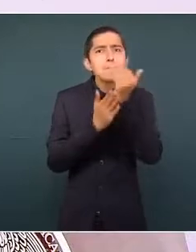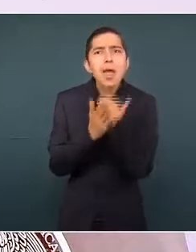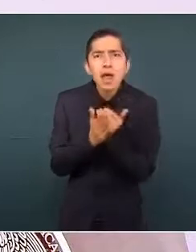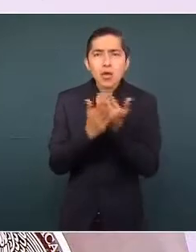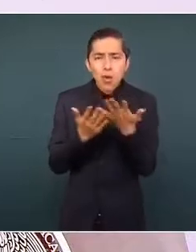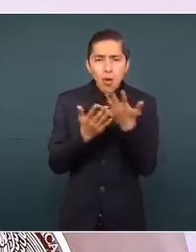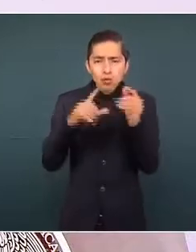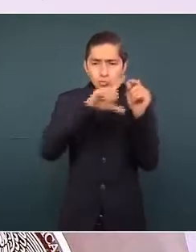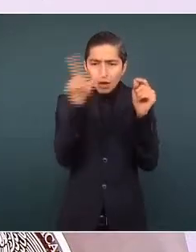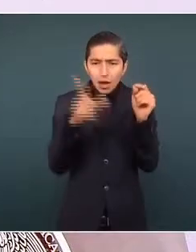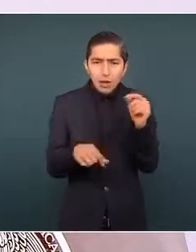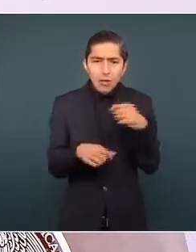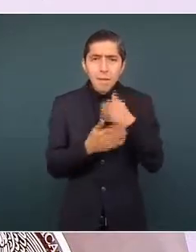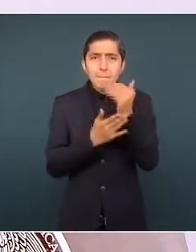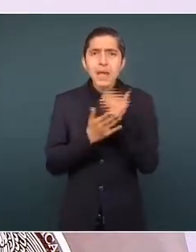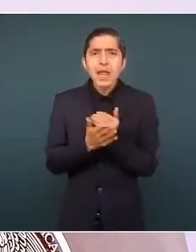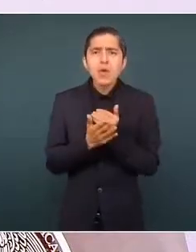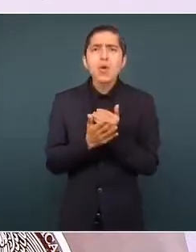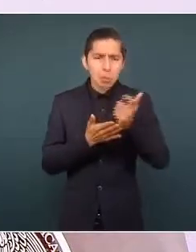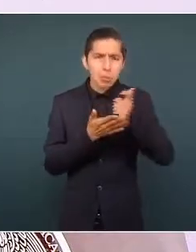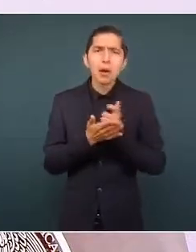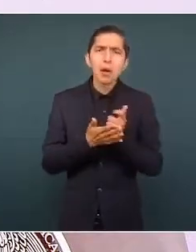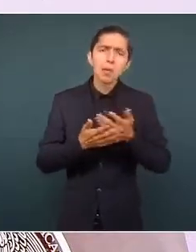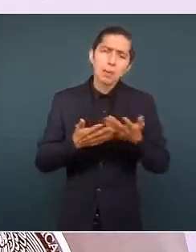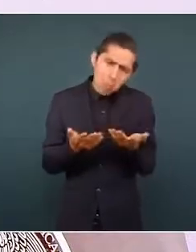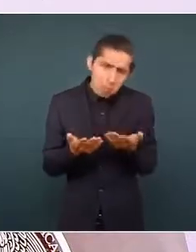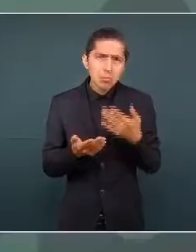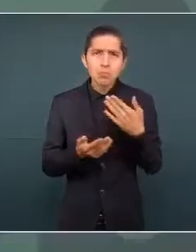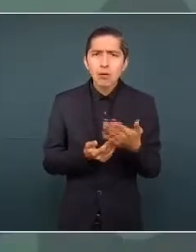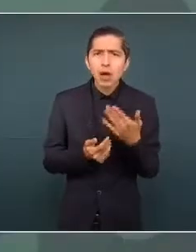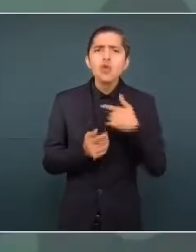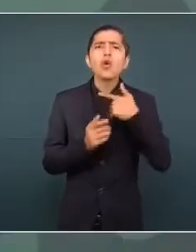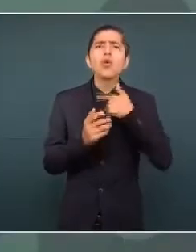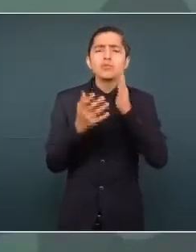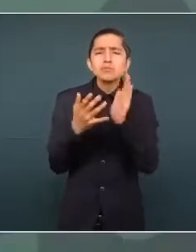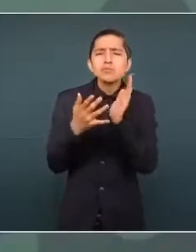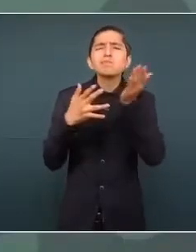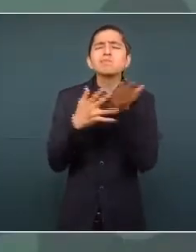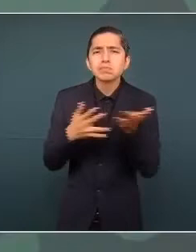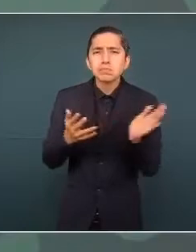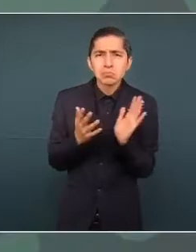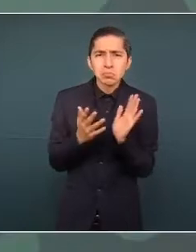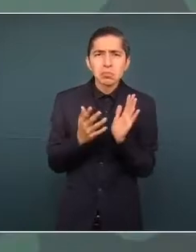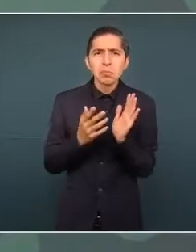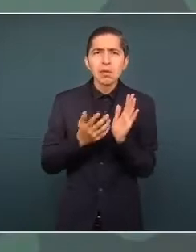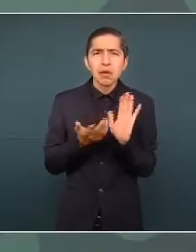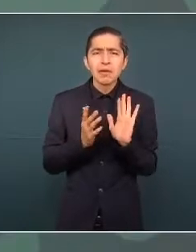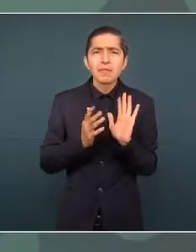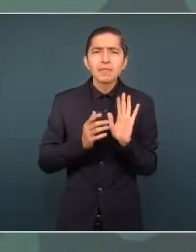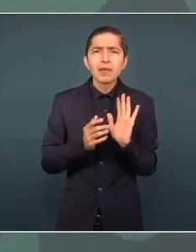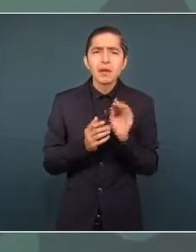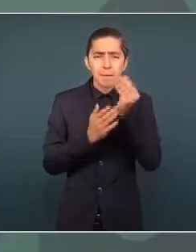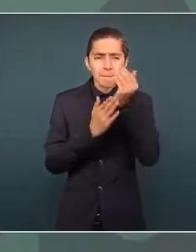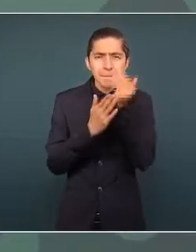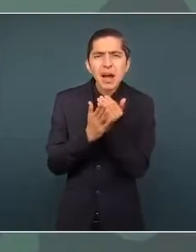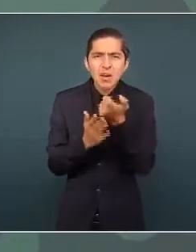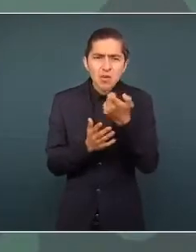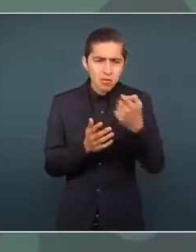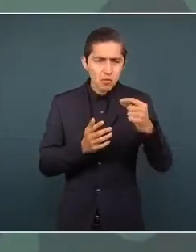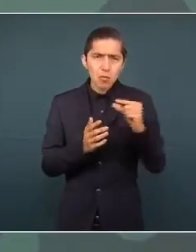el salario más modesto, y yo me reduje de lo que de por sí ya era bajo el